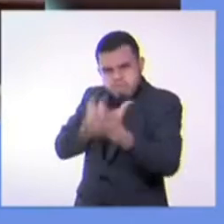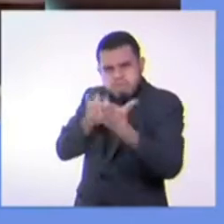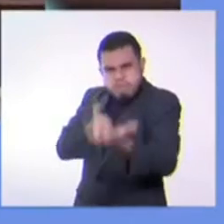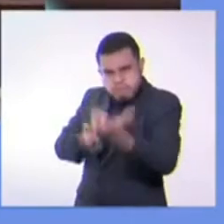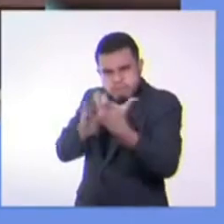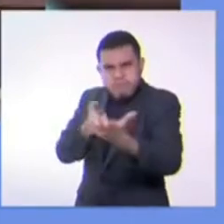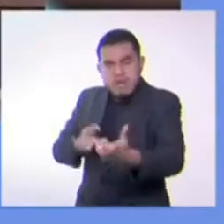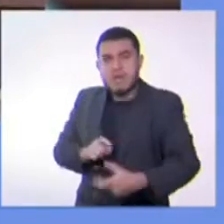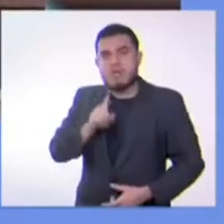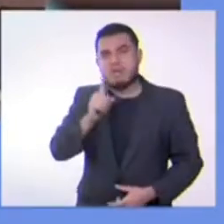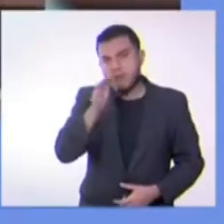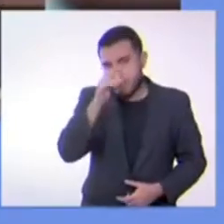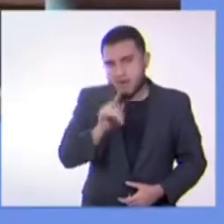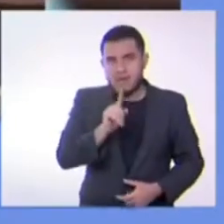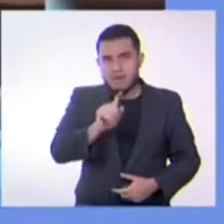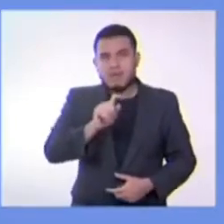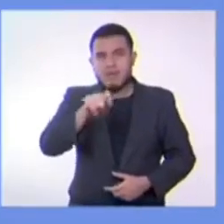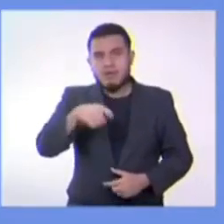1932.